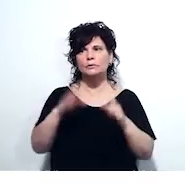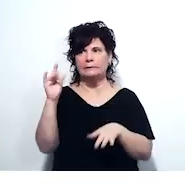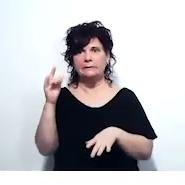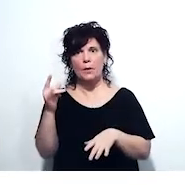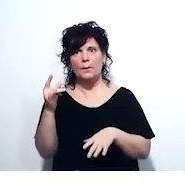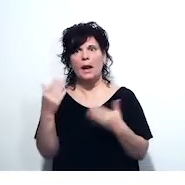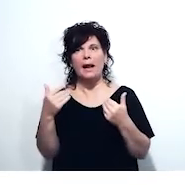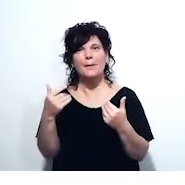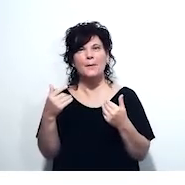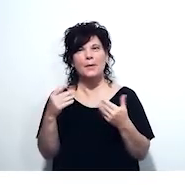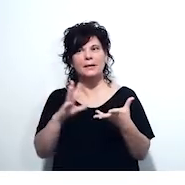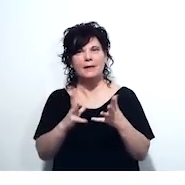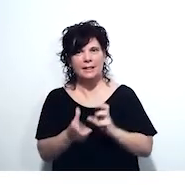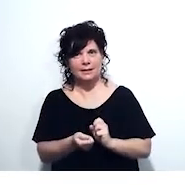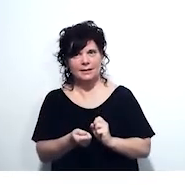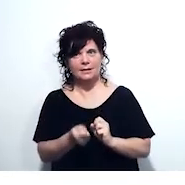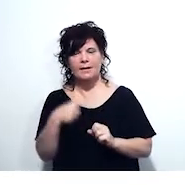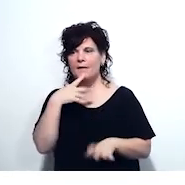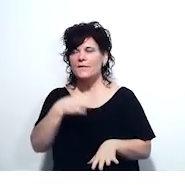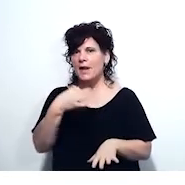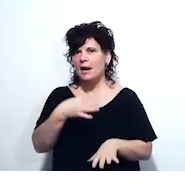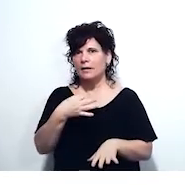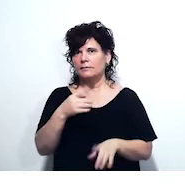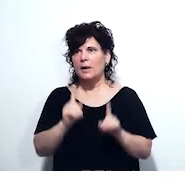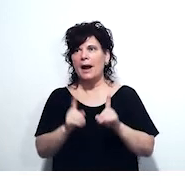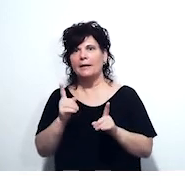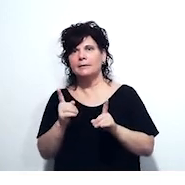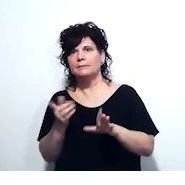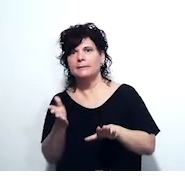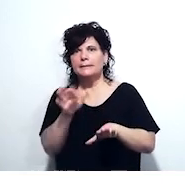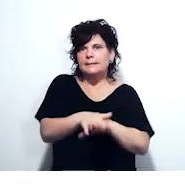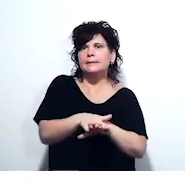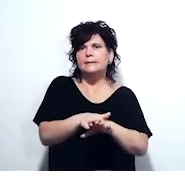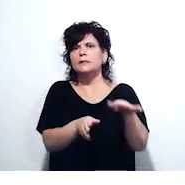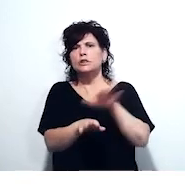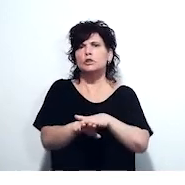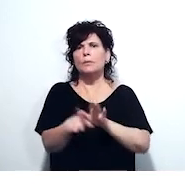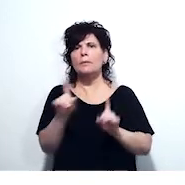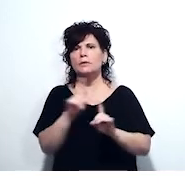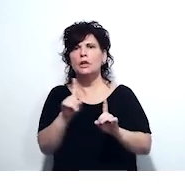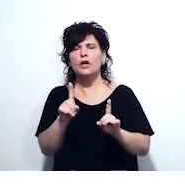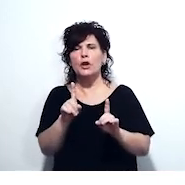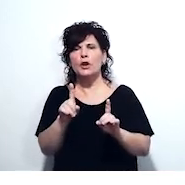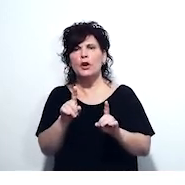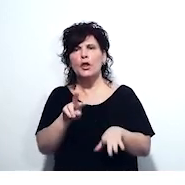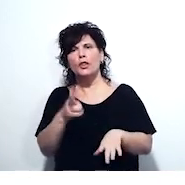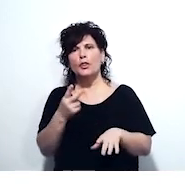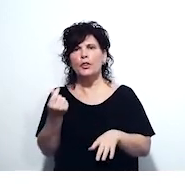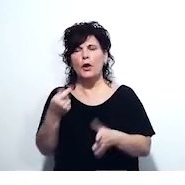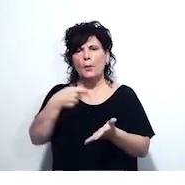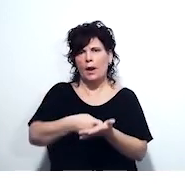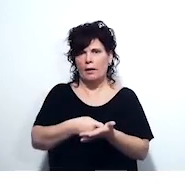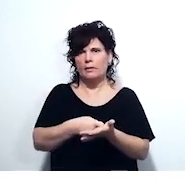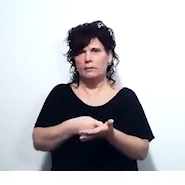que puede afectar su eficacia. A veces es verdad, hay cosas superpuestas que se deberían evitar para no doble gastar esfuerzos.